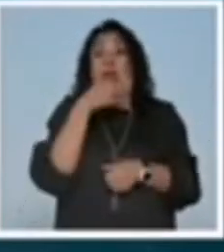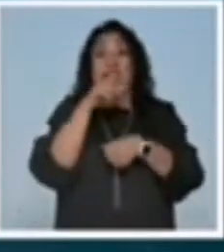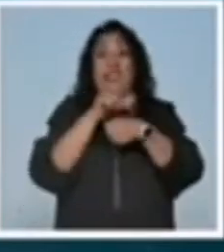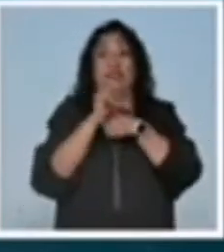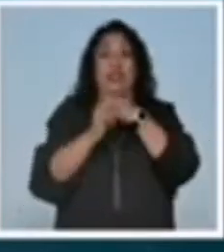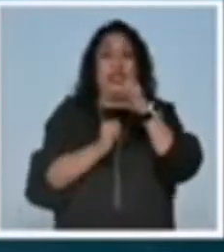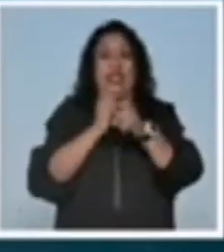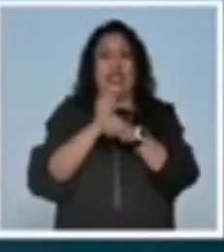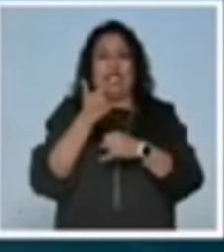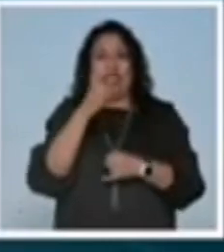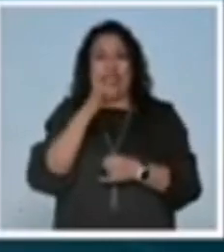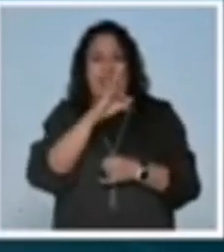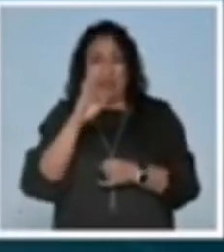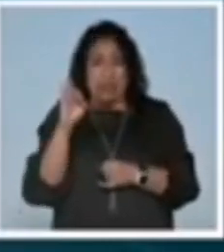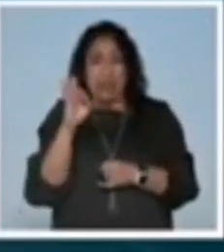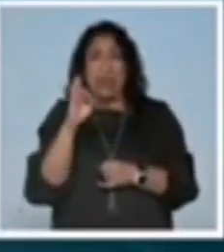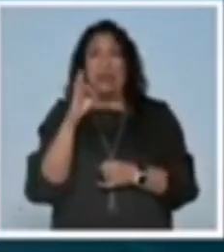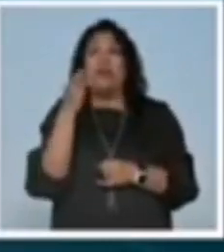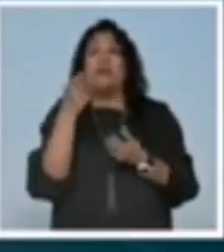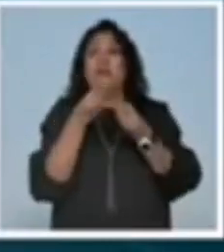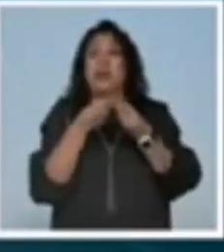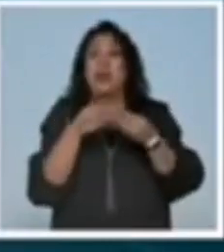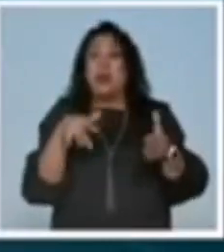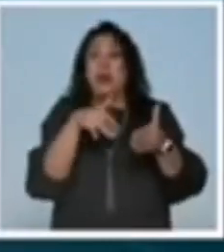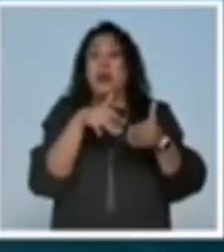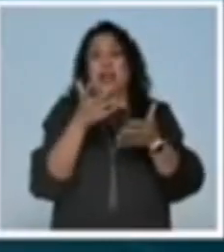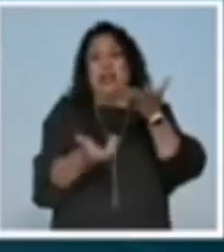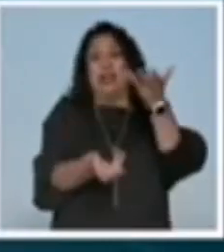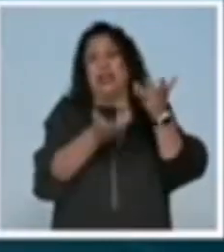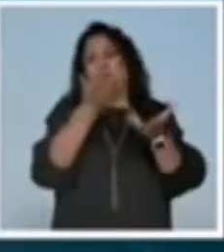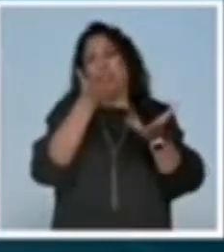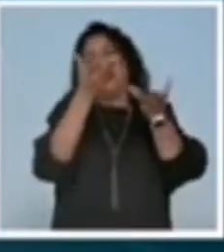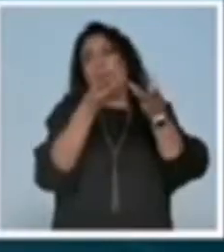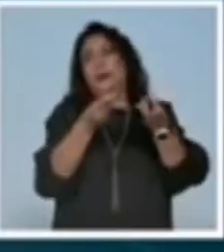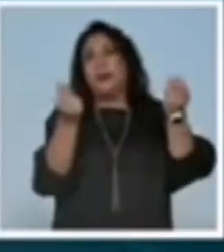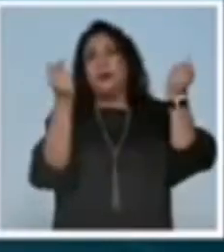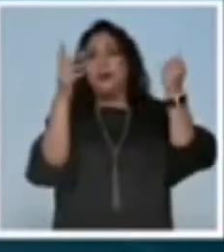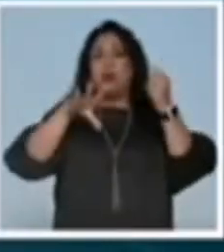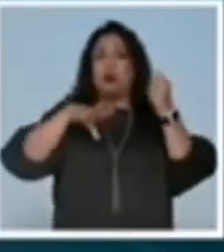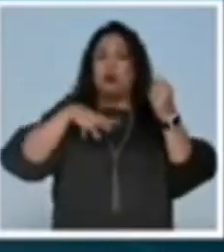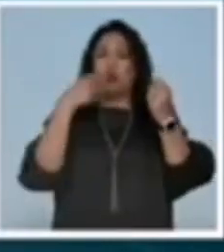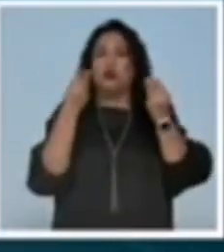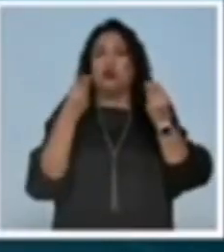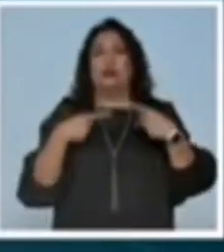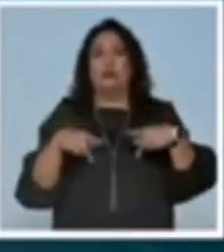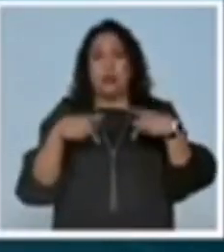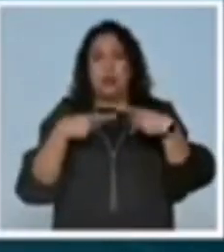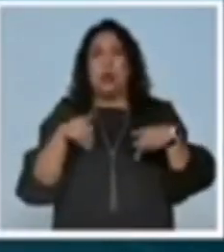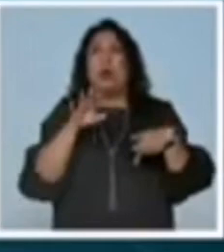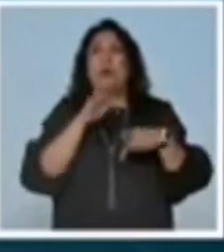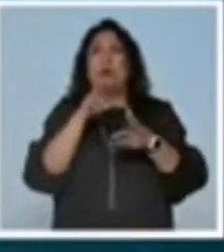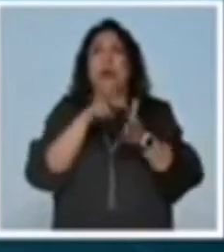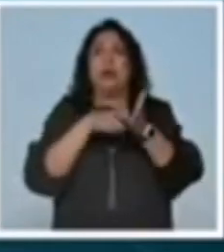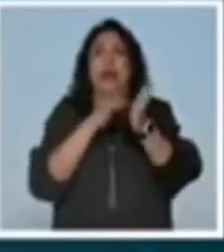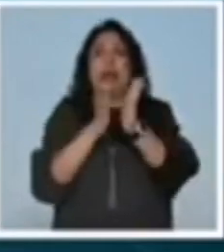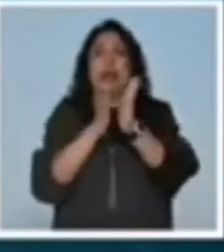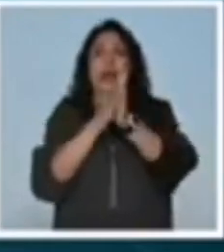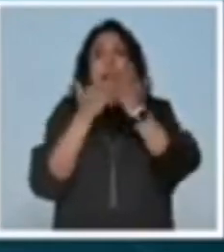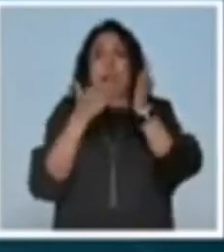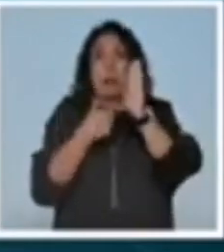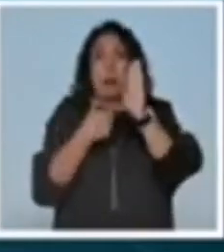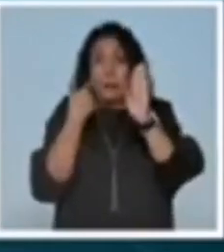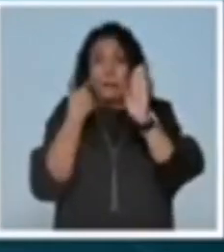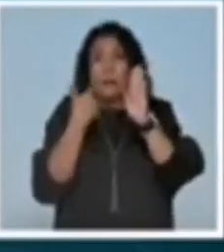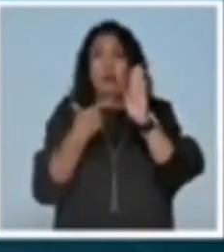Festival Internacional de Cine de Guanajuato perdió su acervo por un incendio, con el esfuerzo de muchas personas, se logró editar un libro en donde